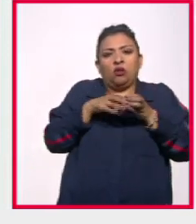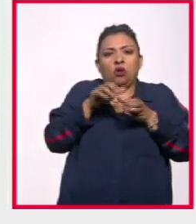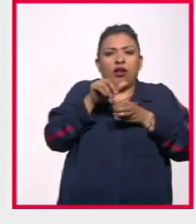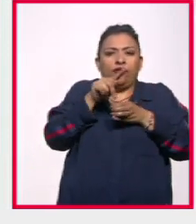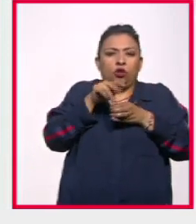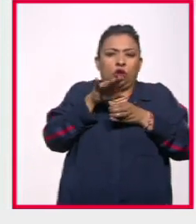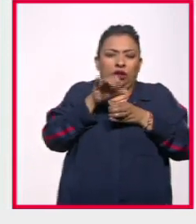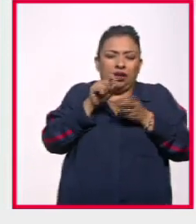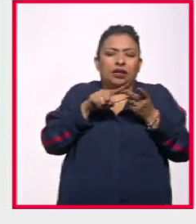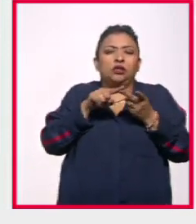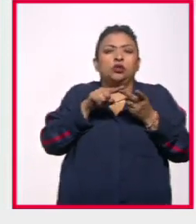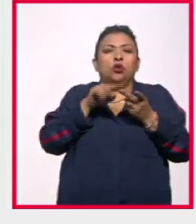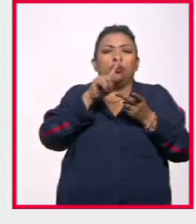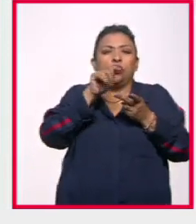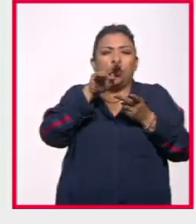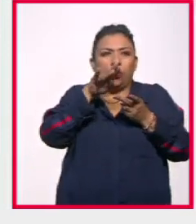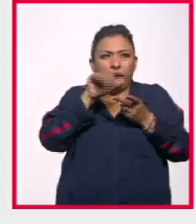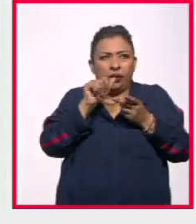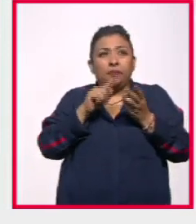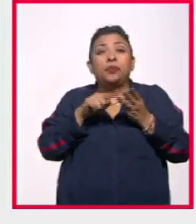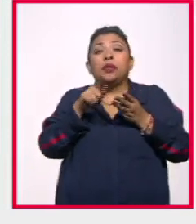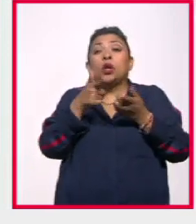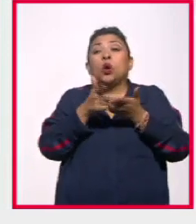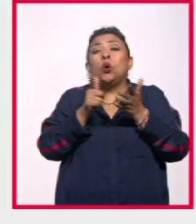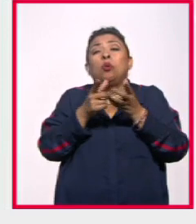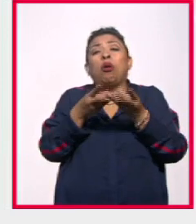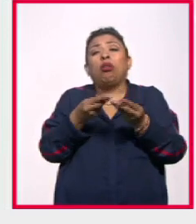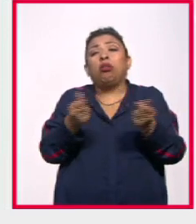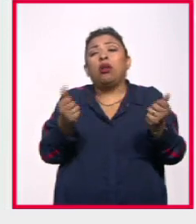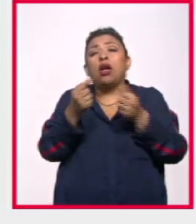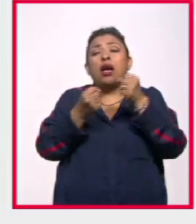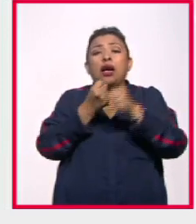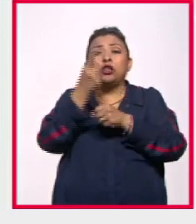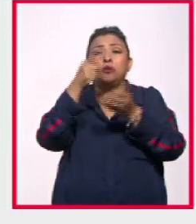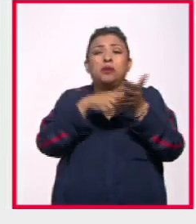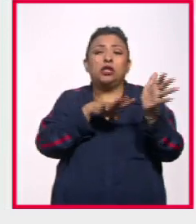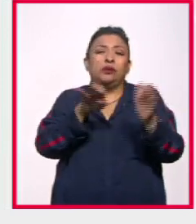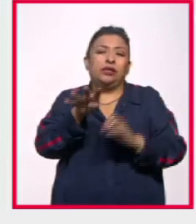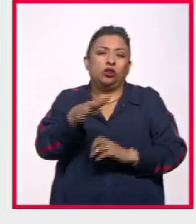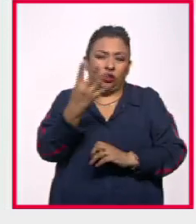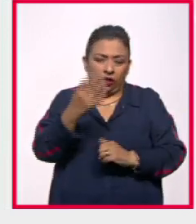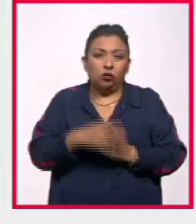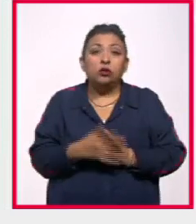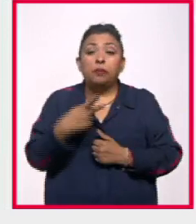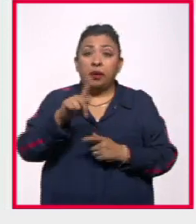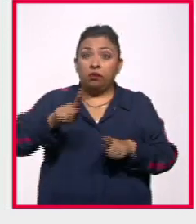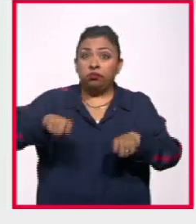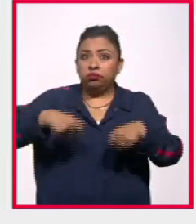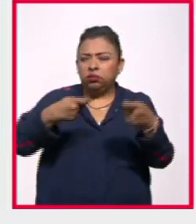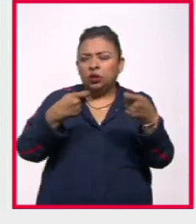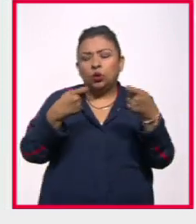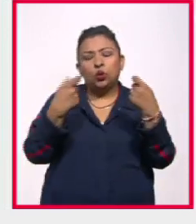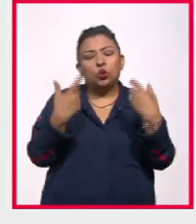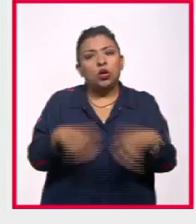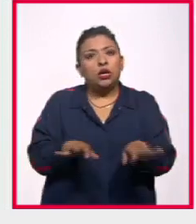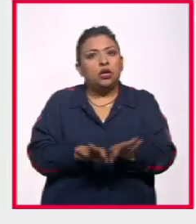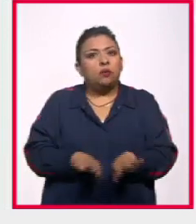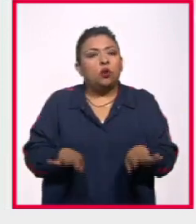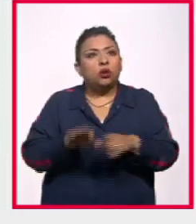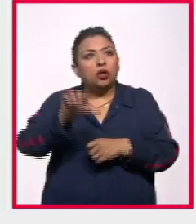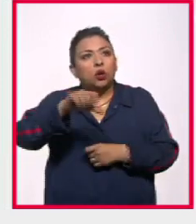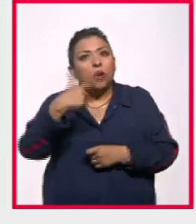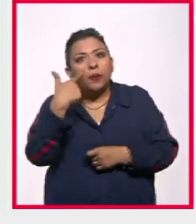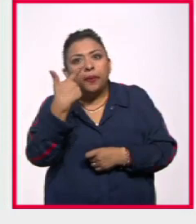Antonio Caso, como Julio Torri. Repito, el grupo se disolvió en 1914, pero su legado es imperecedero. Hoy